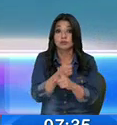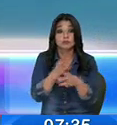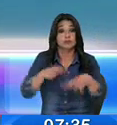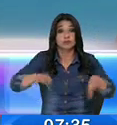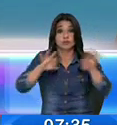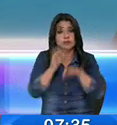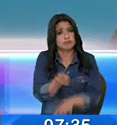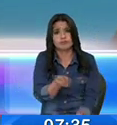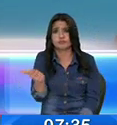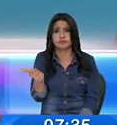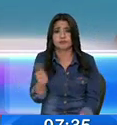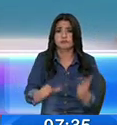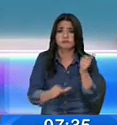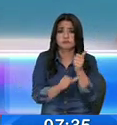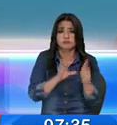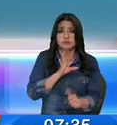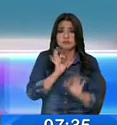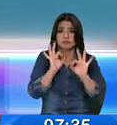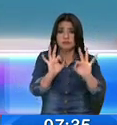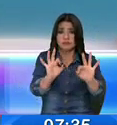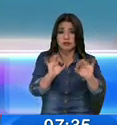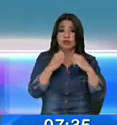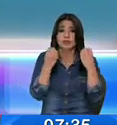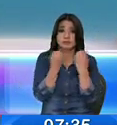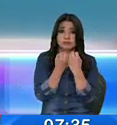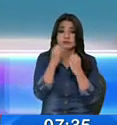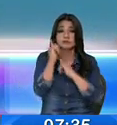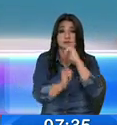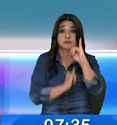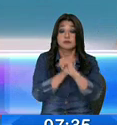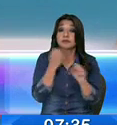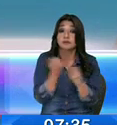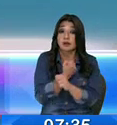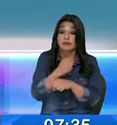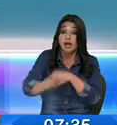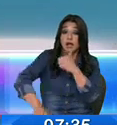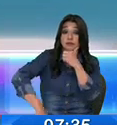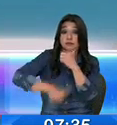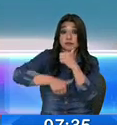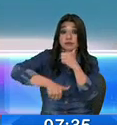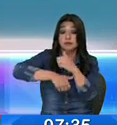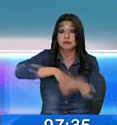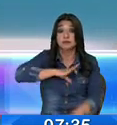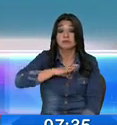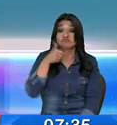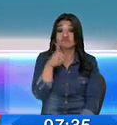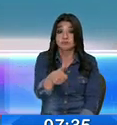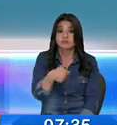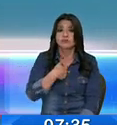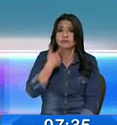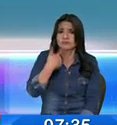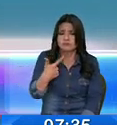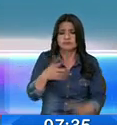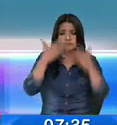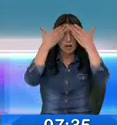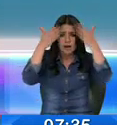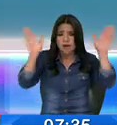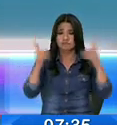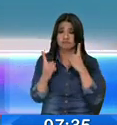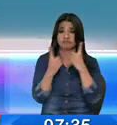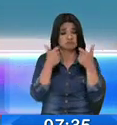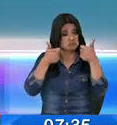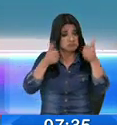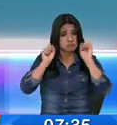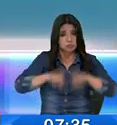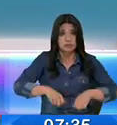la asistencia técnica que tuvimos de la organización internacional del trabajo nosotros hemos señalado claramente estamos abiertos y dispuestos a dialogar